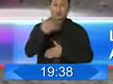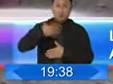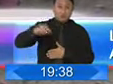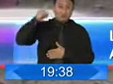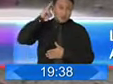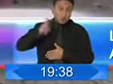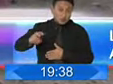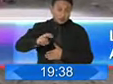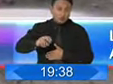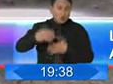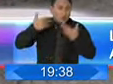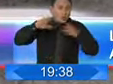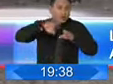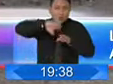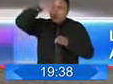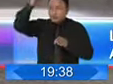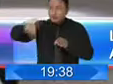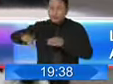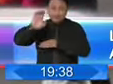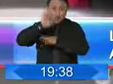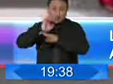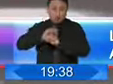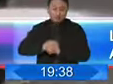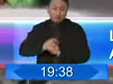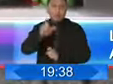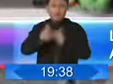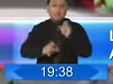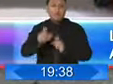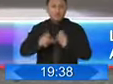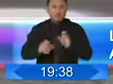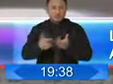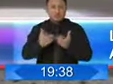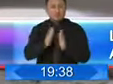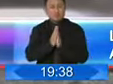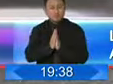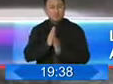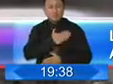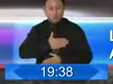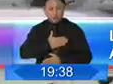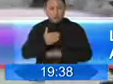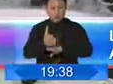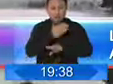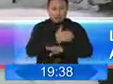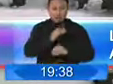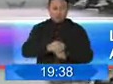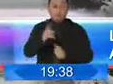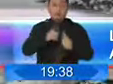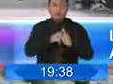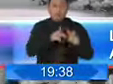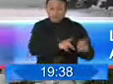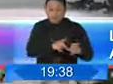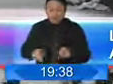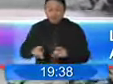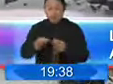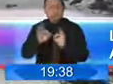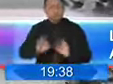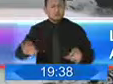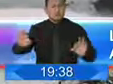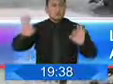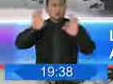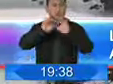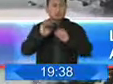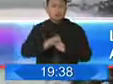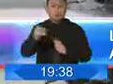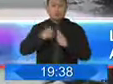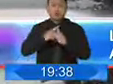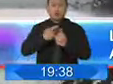turismo en cualquiera de las montañas del Ecuador, los expertos recomiendan tener en cuenta varios aspectos. La preparación es indispensable, además de conocer